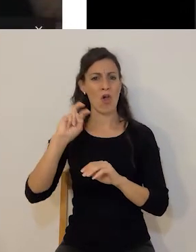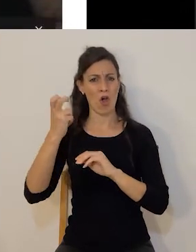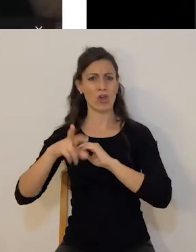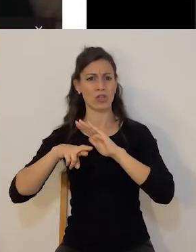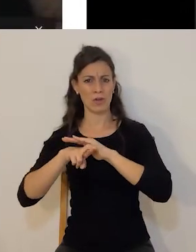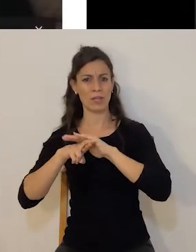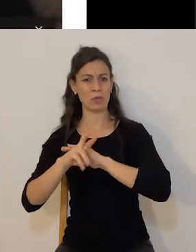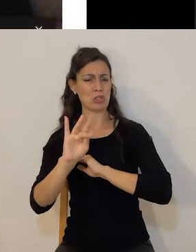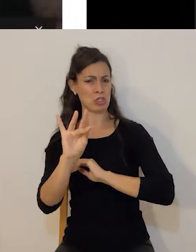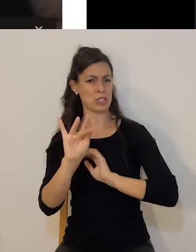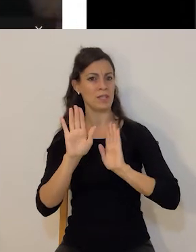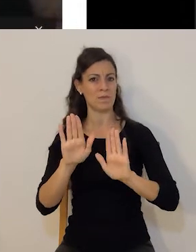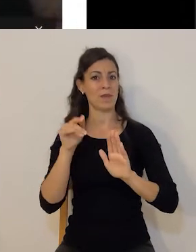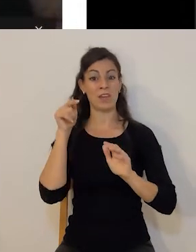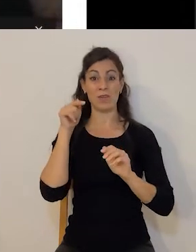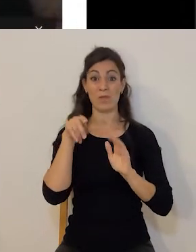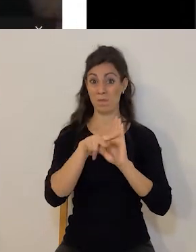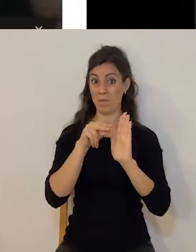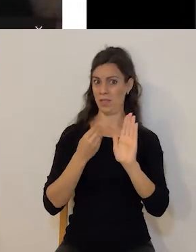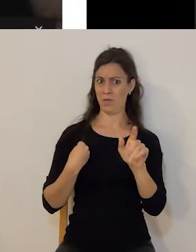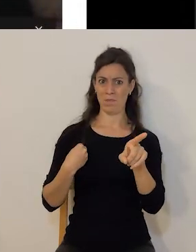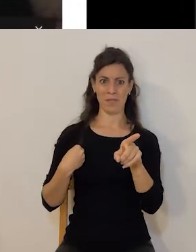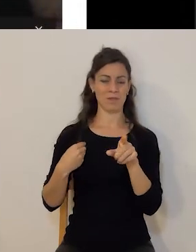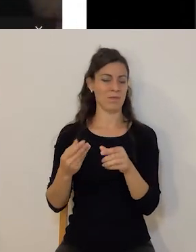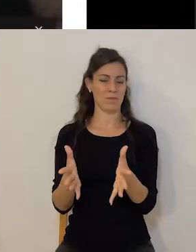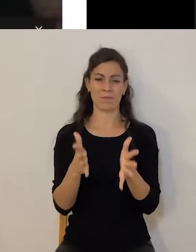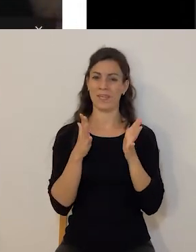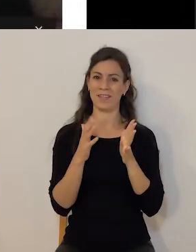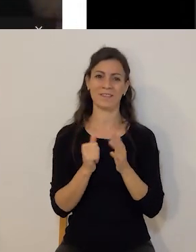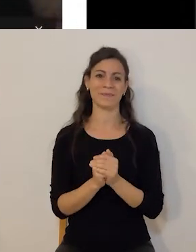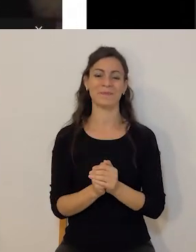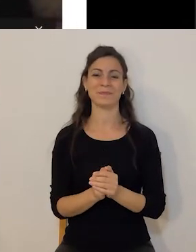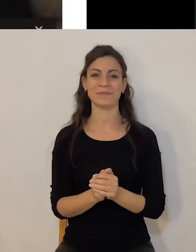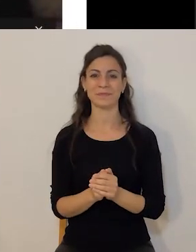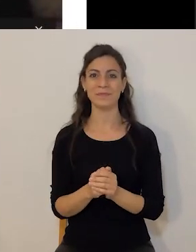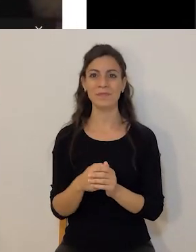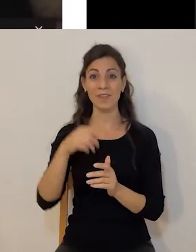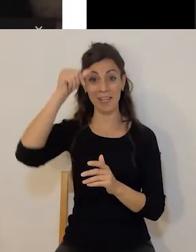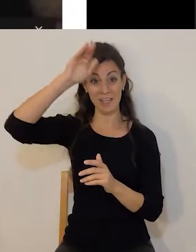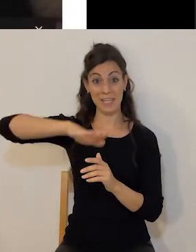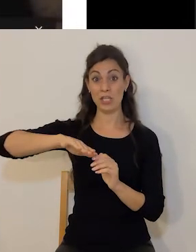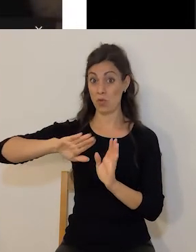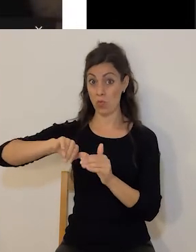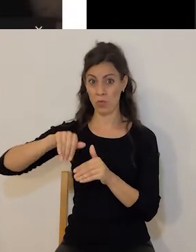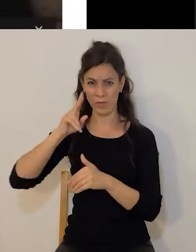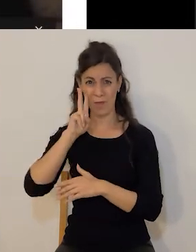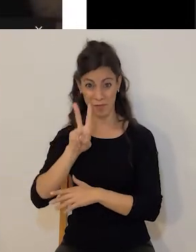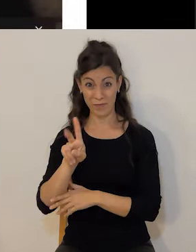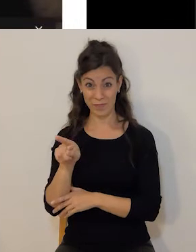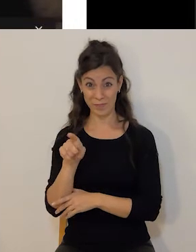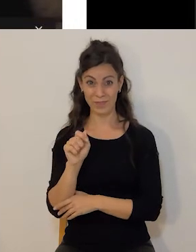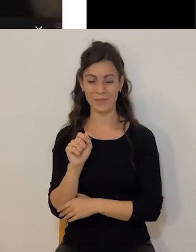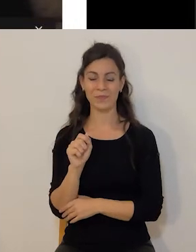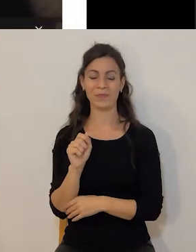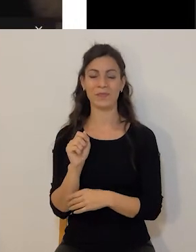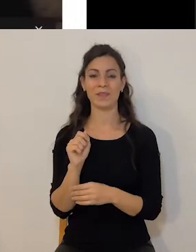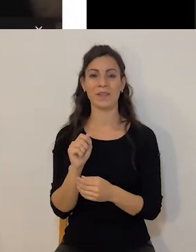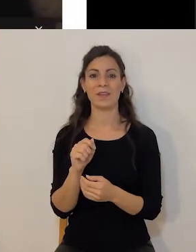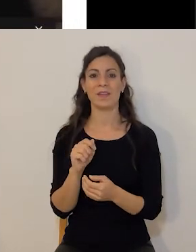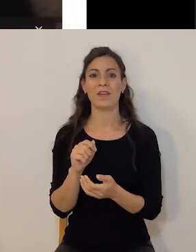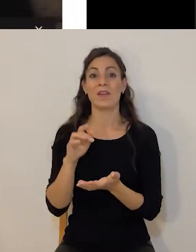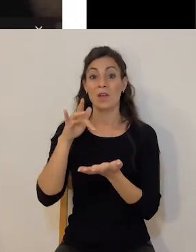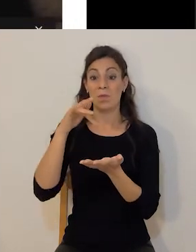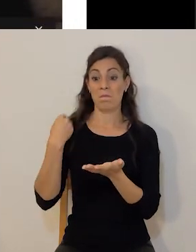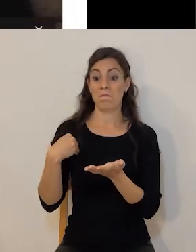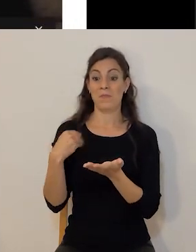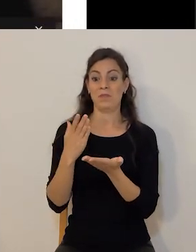este particularmente me gusta muchísimo. Fijaros en el niño que ha salido último, ¿no? Cuando lo hemos hecho en aula,